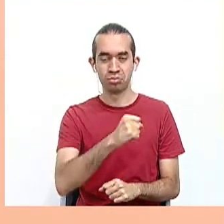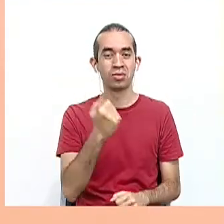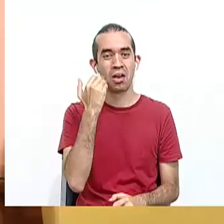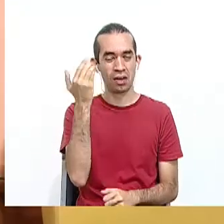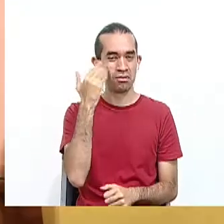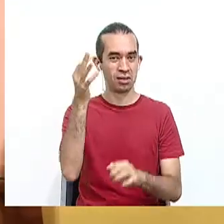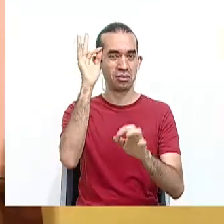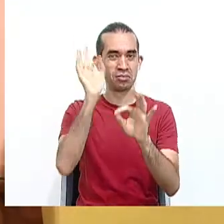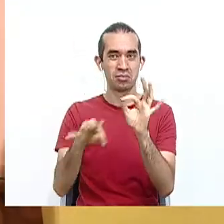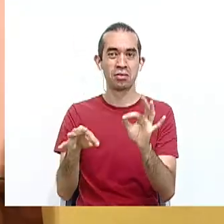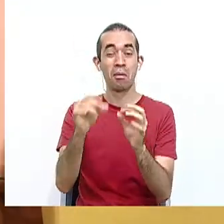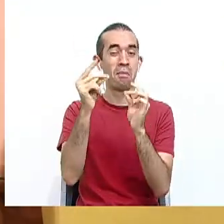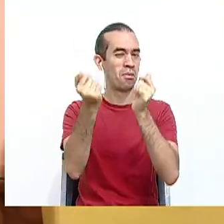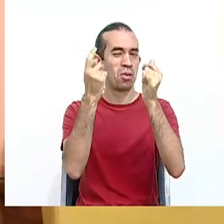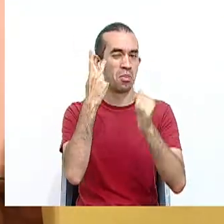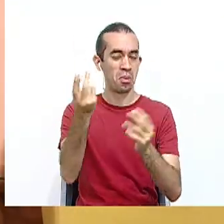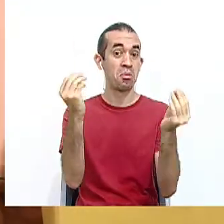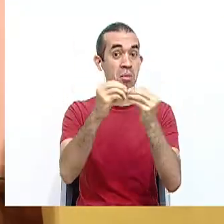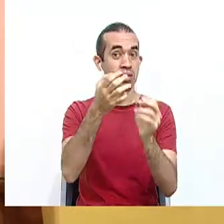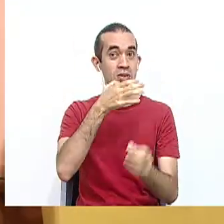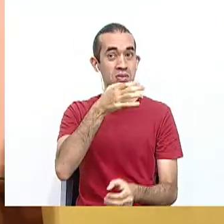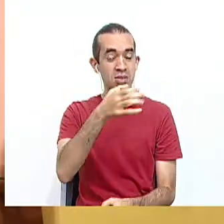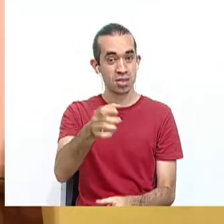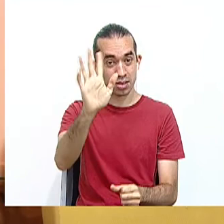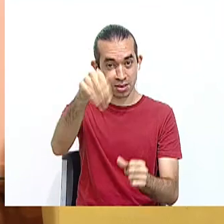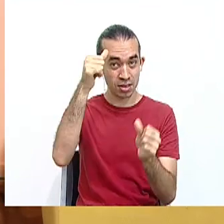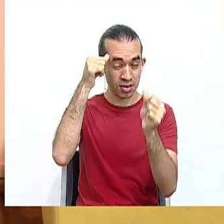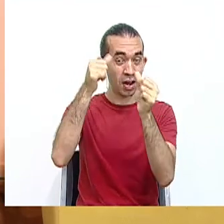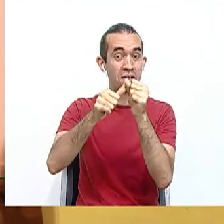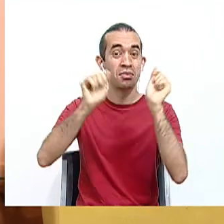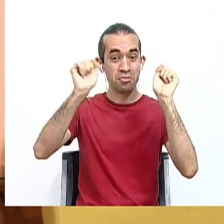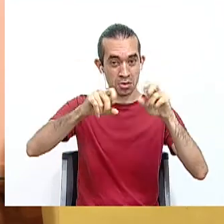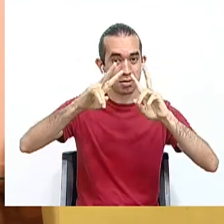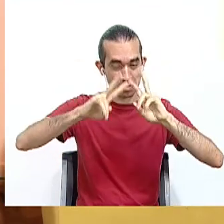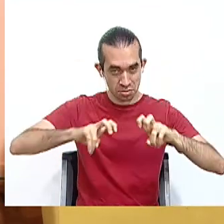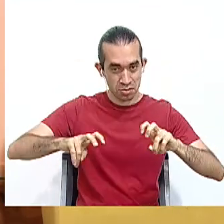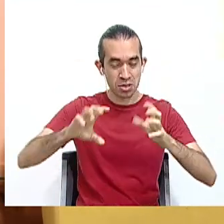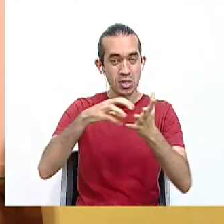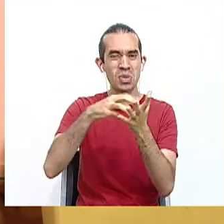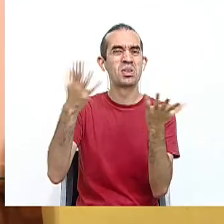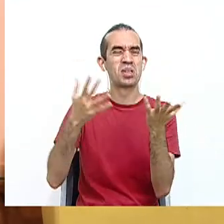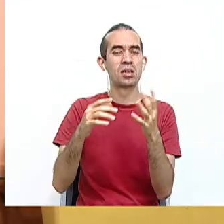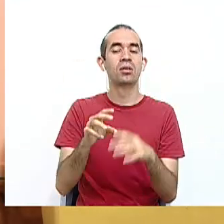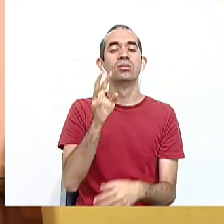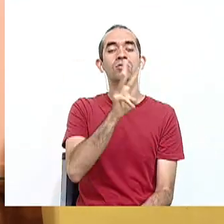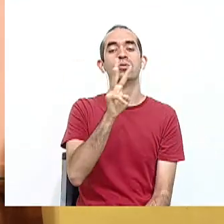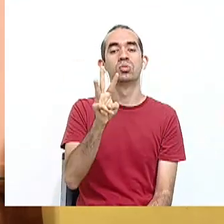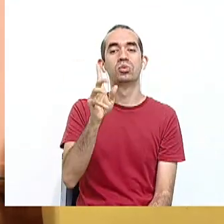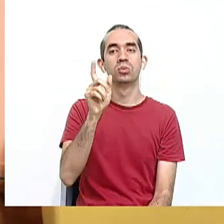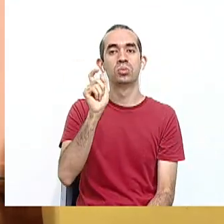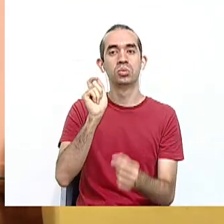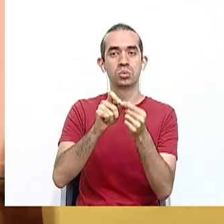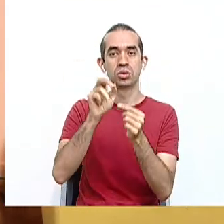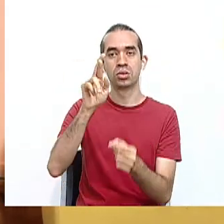súper sencilla. Pronto nos vemos con más consejos. Y recordá que puedes consultar tus dudas en